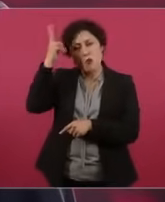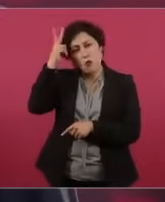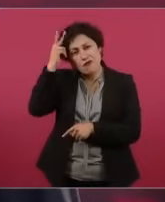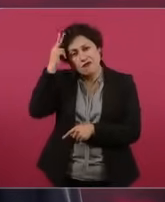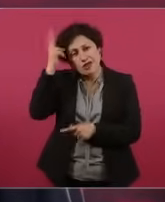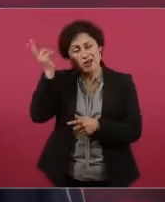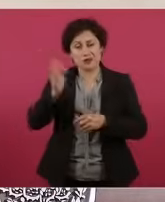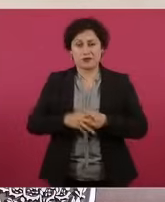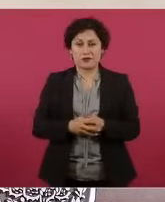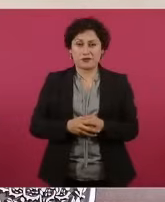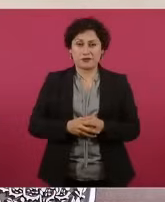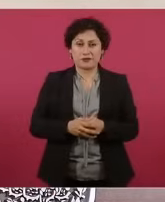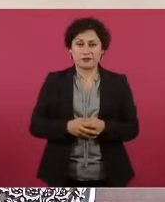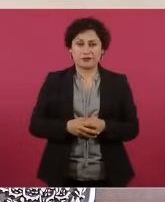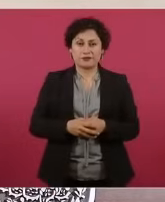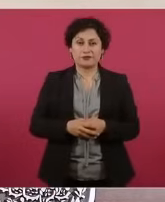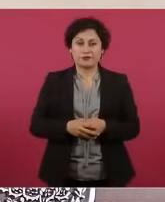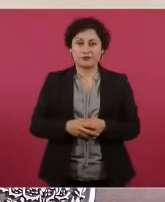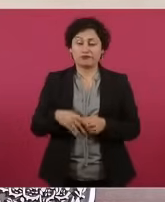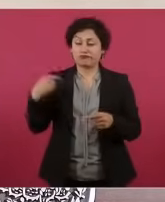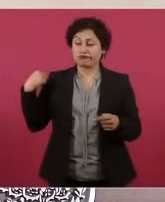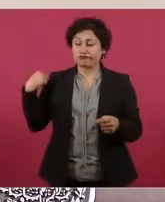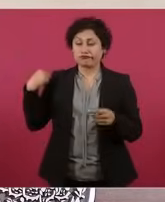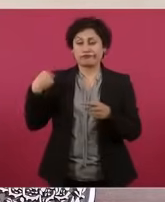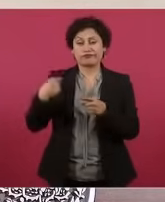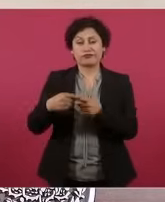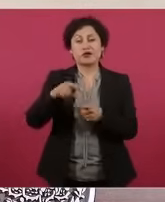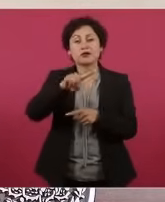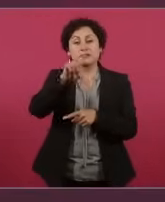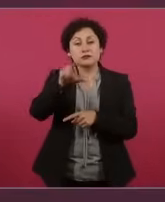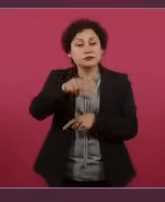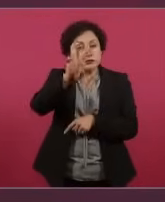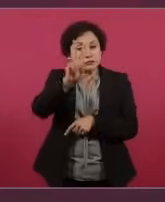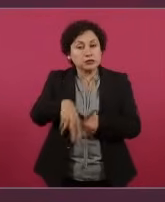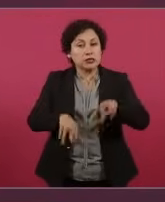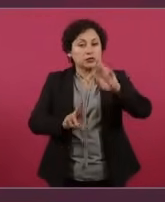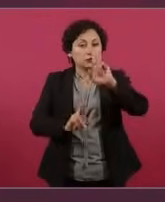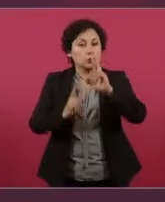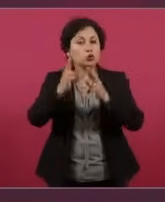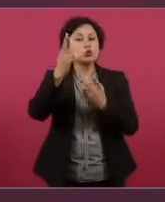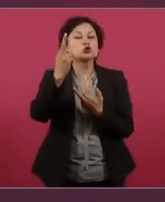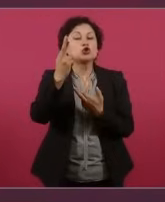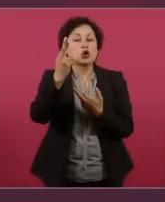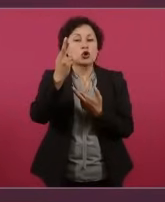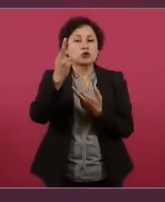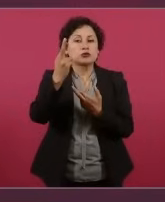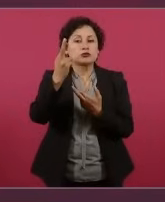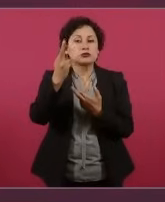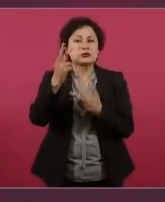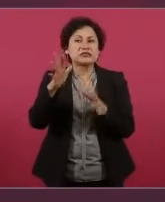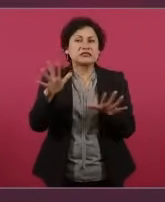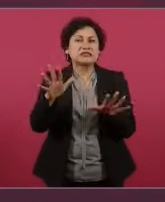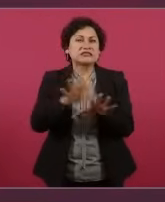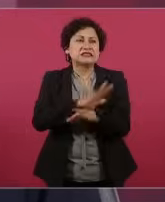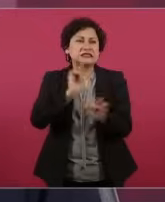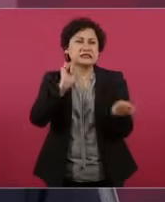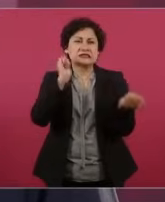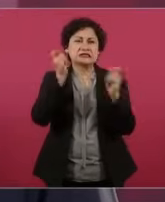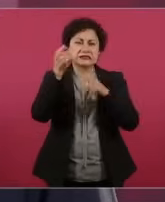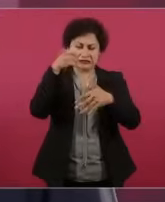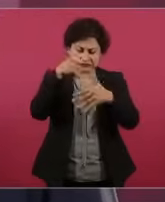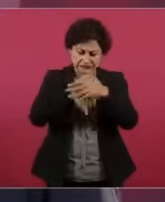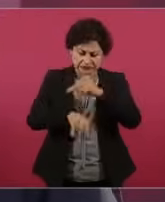Y no pudo la revolución, a pesar de que fue profunda, hacer cambios en el